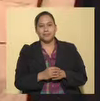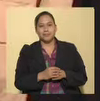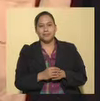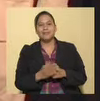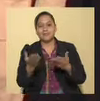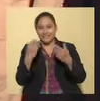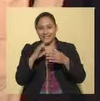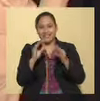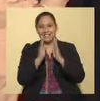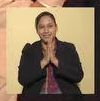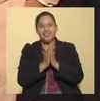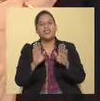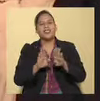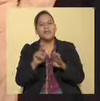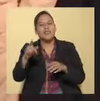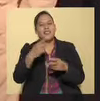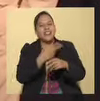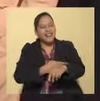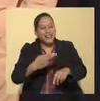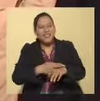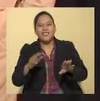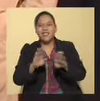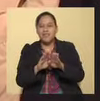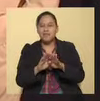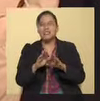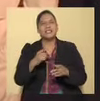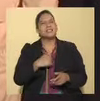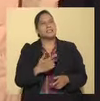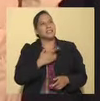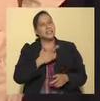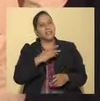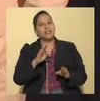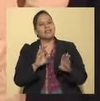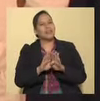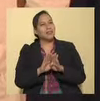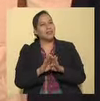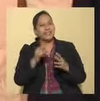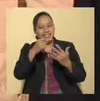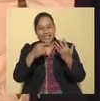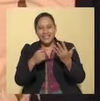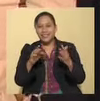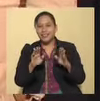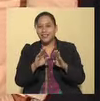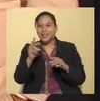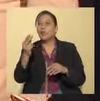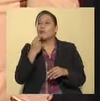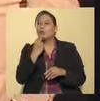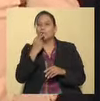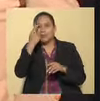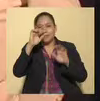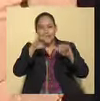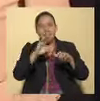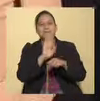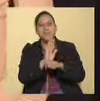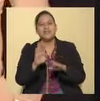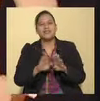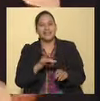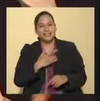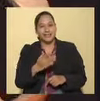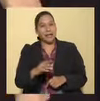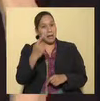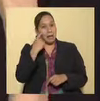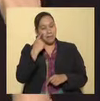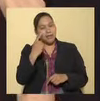Pues cuéntenos, por favor, ¿cómo fue el proceso? ¿Cómo fue que se encontró usted? Toda la habilidad que utilizó usted para lograr esta película. Pues